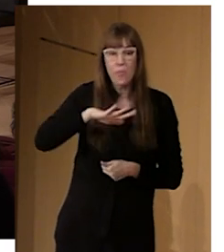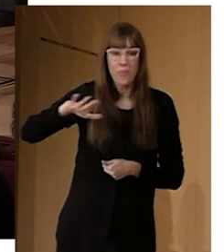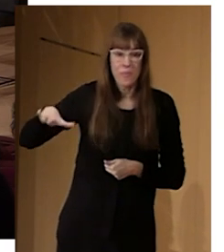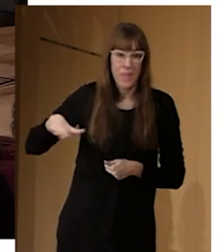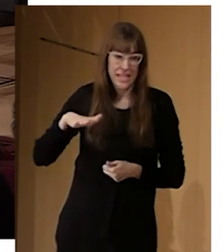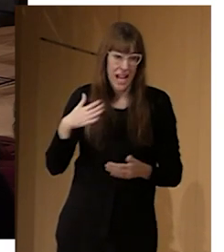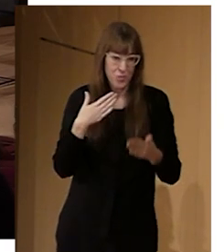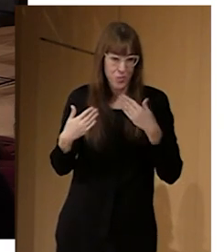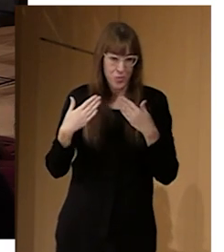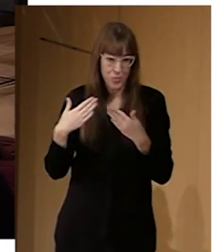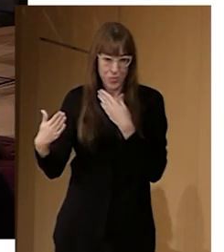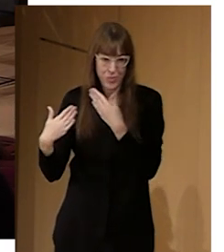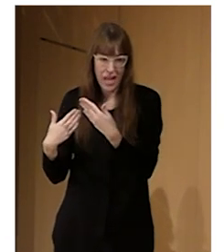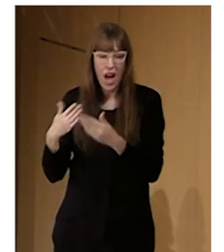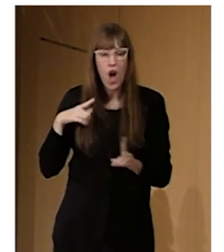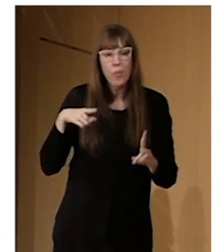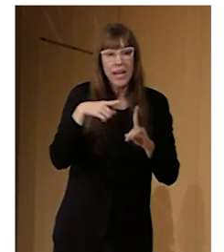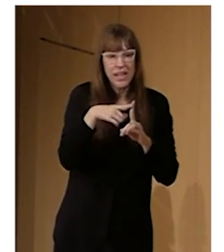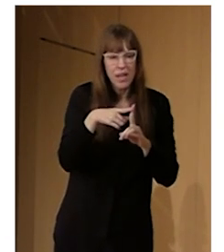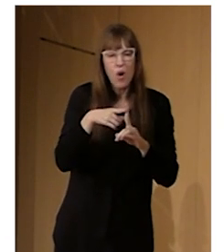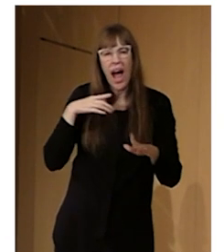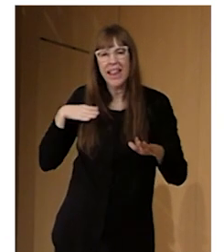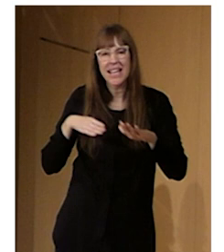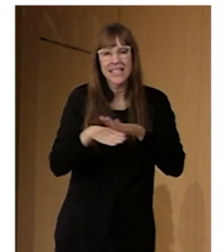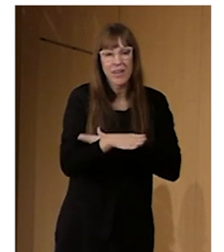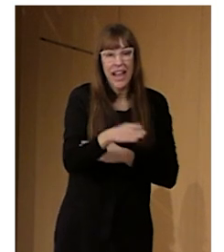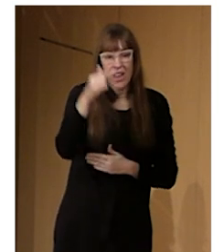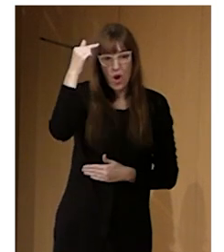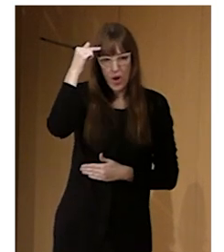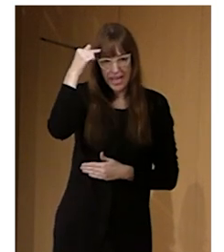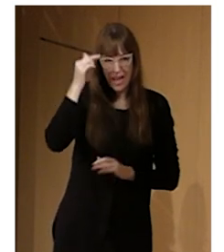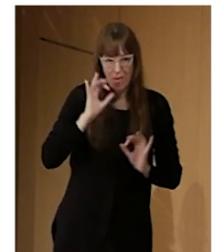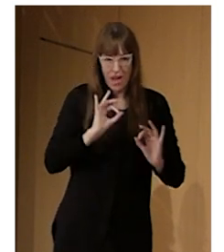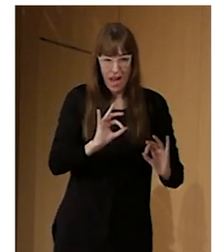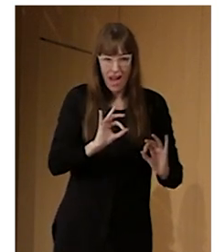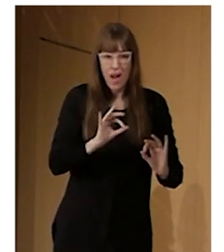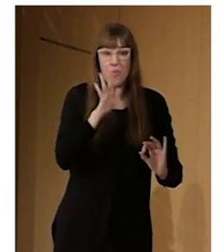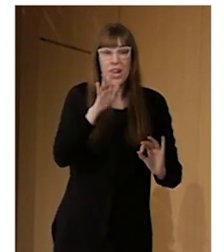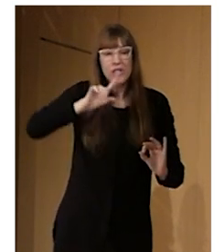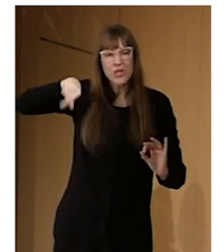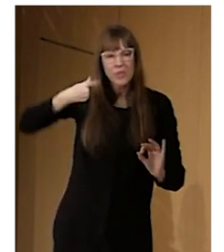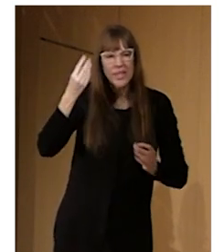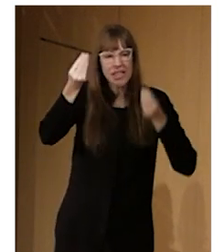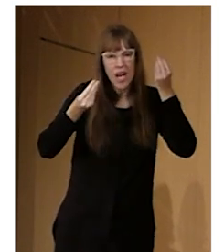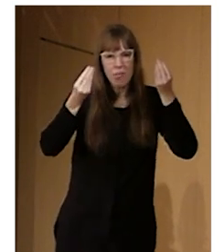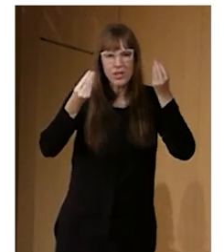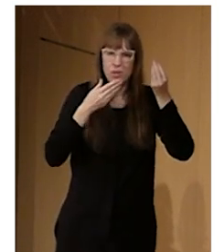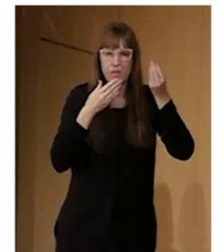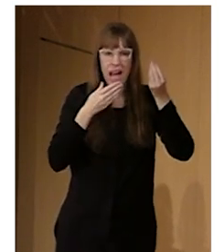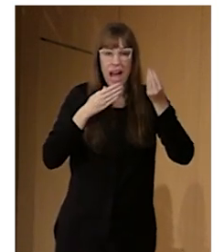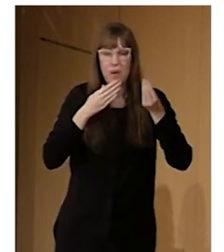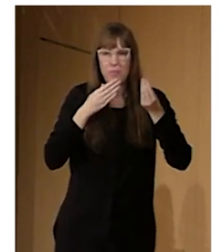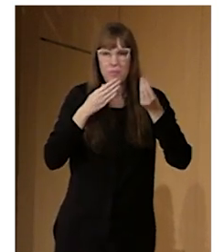a eh la accesibilidad cognitiva porque creemos que es el primer eh paso y el desencadenante por el cual